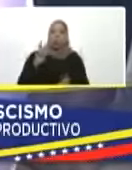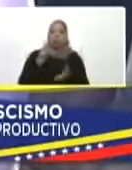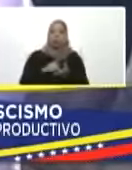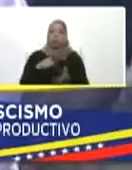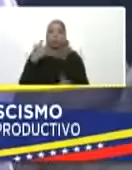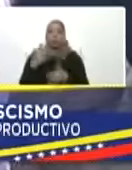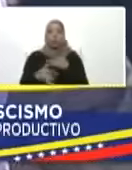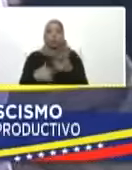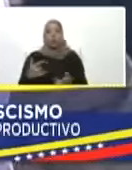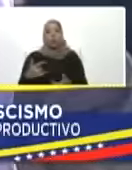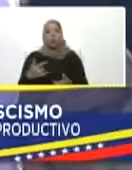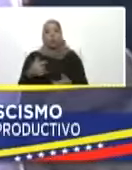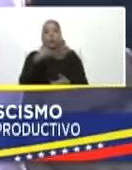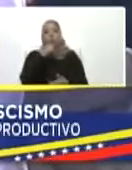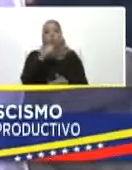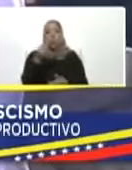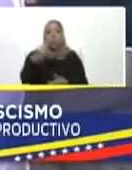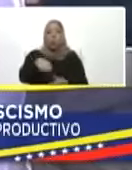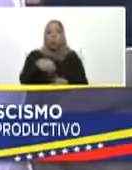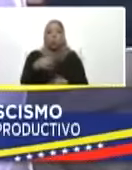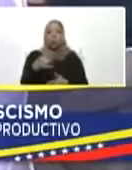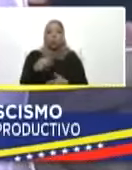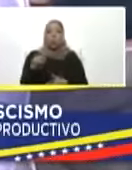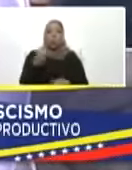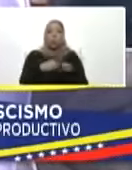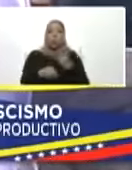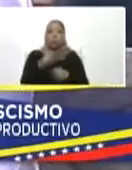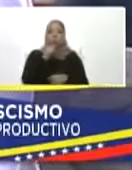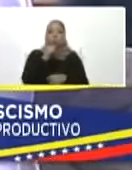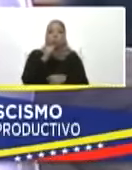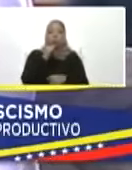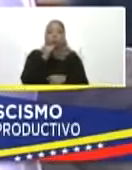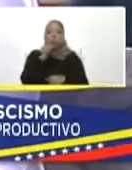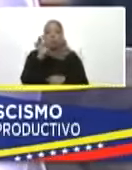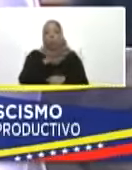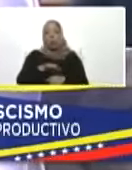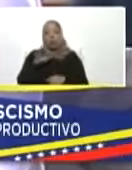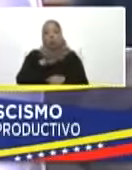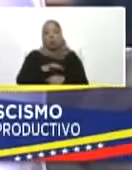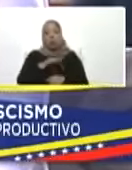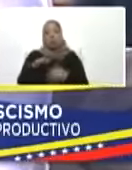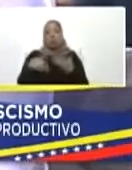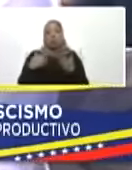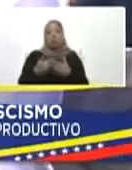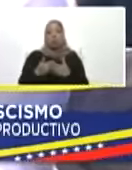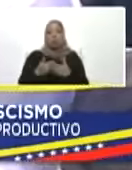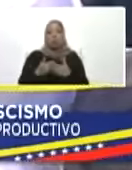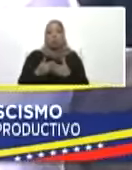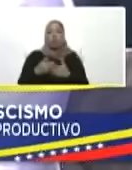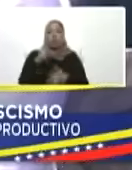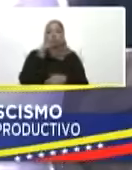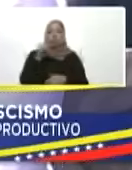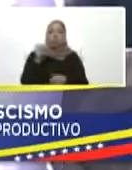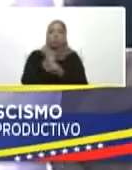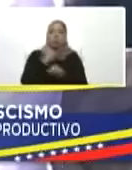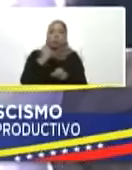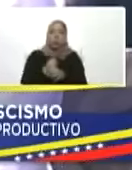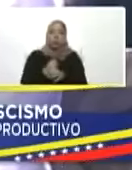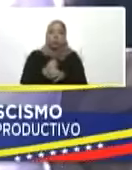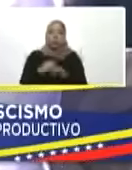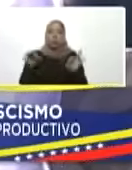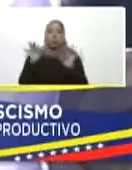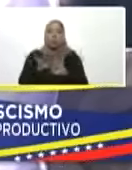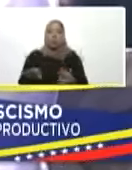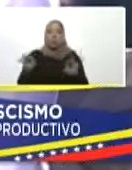los movimientos, de las burocracias. Tiene que ser un comando convocante y entender que estamos en una batalla histórica,